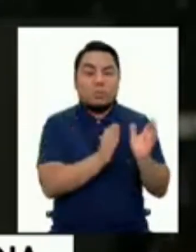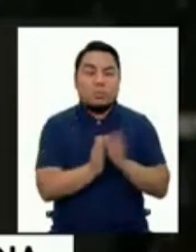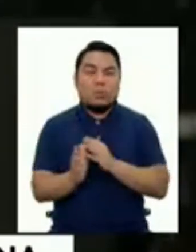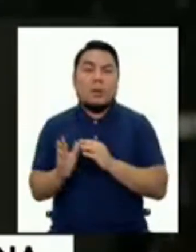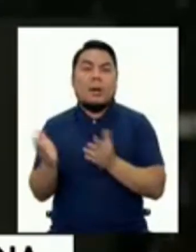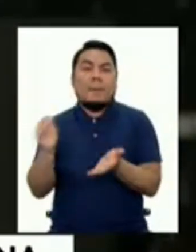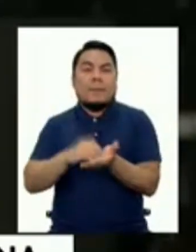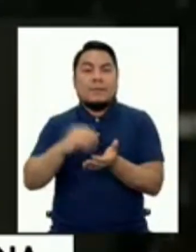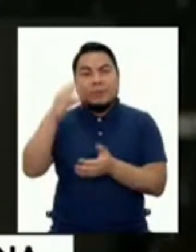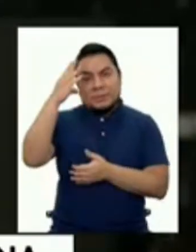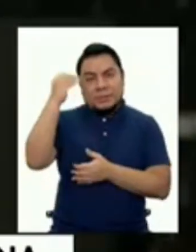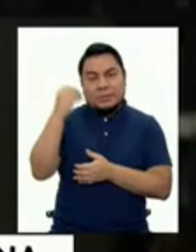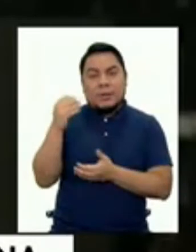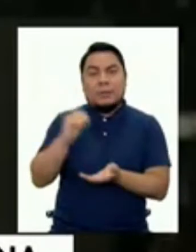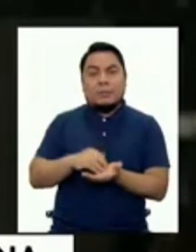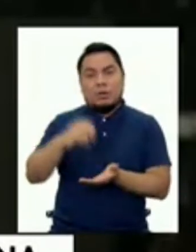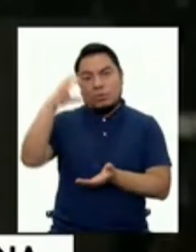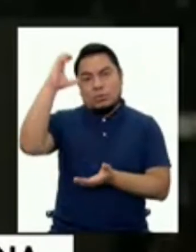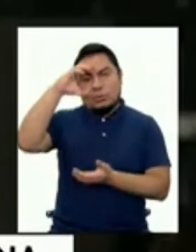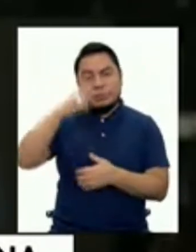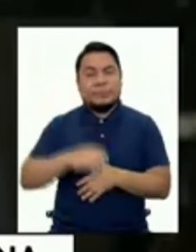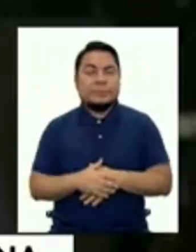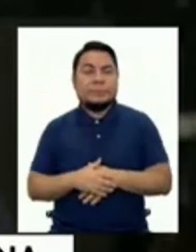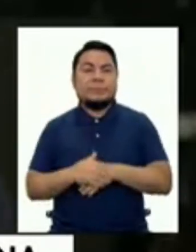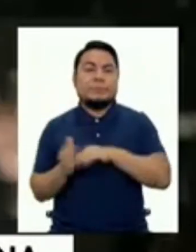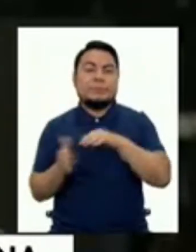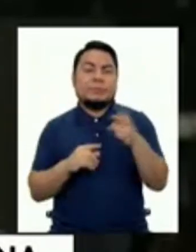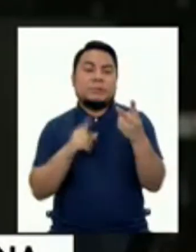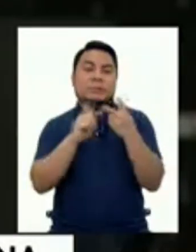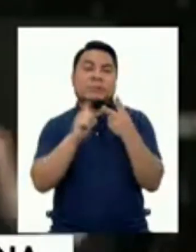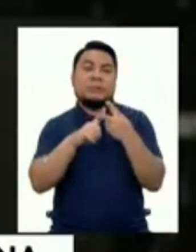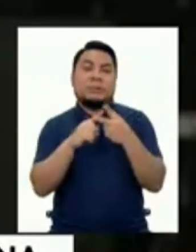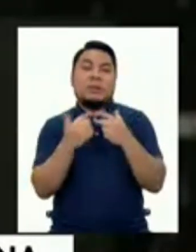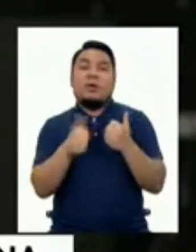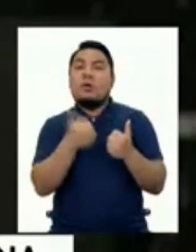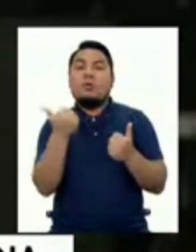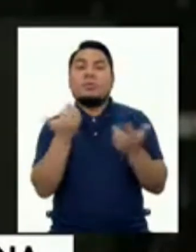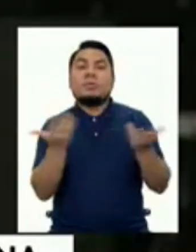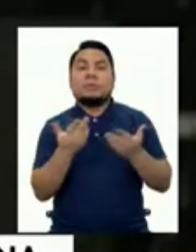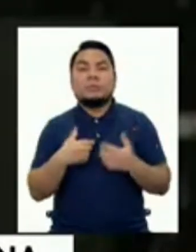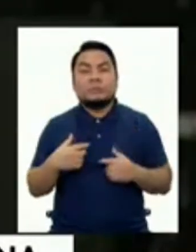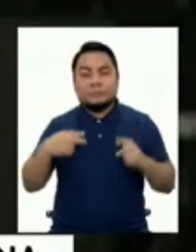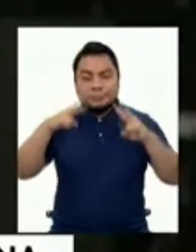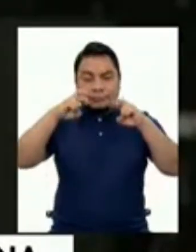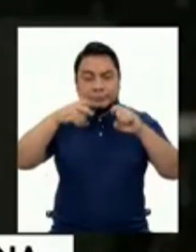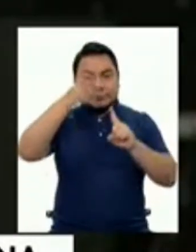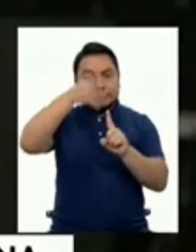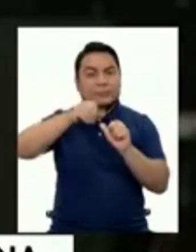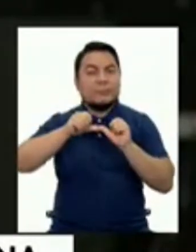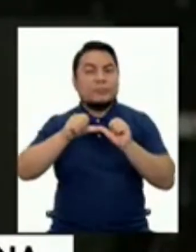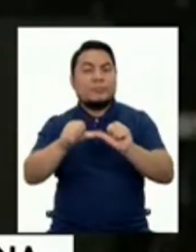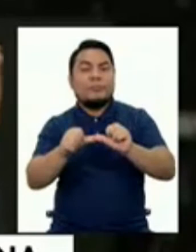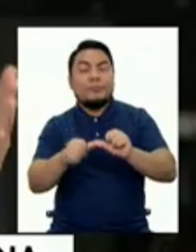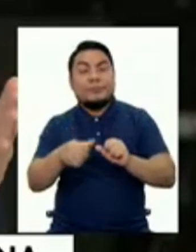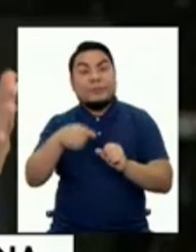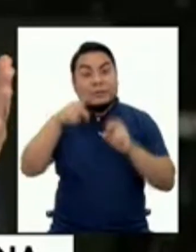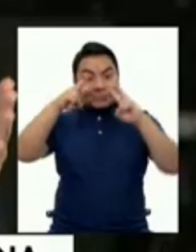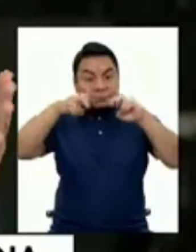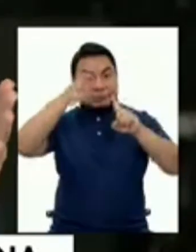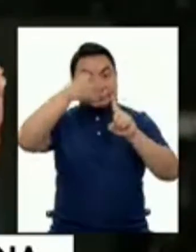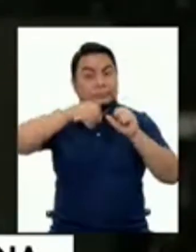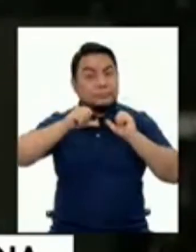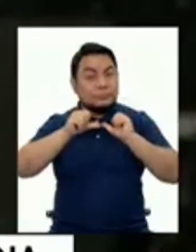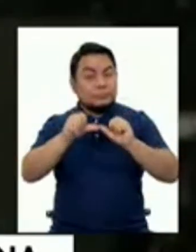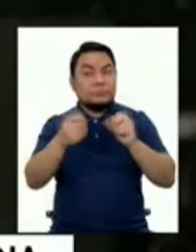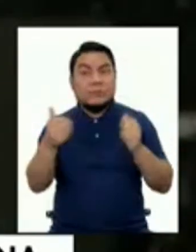más experimentados y con mayores conocimientos. Una segunda área que estamos abordando son los estudios de prevalencia. El estudio de prevalencia que se